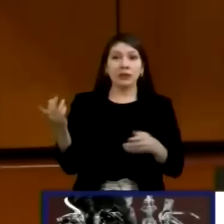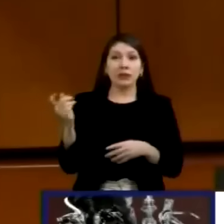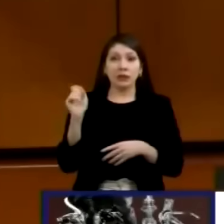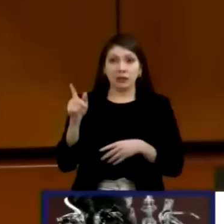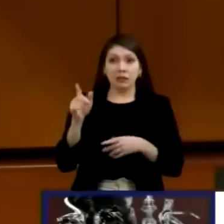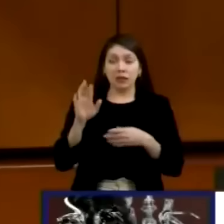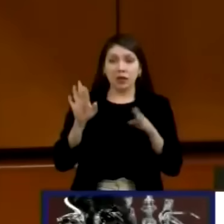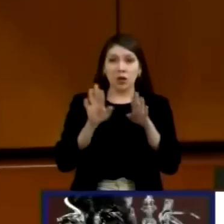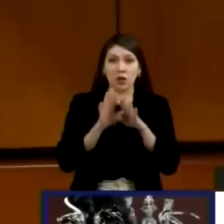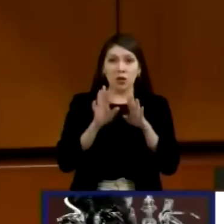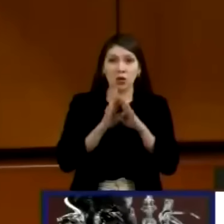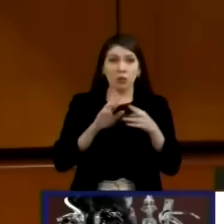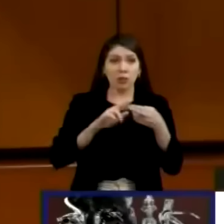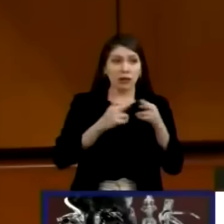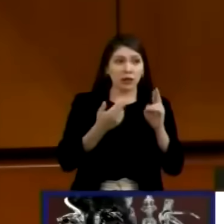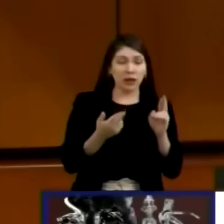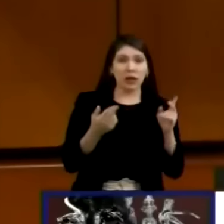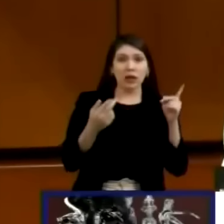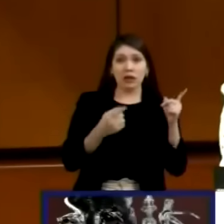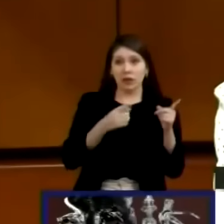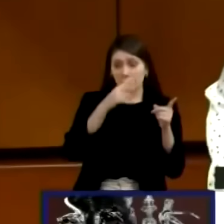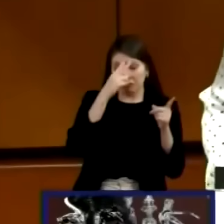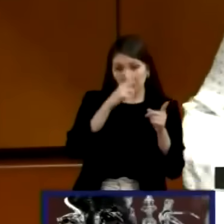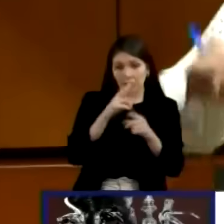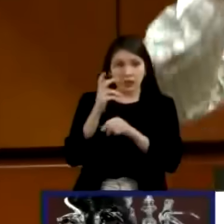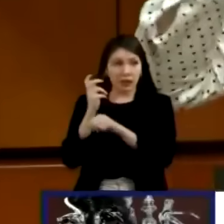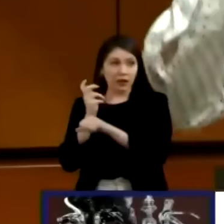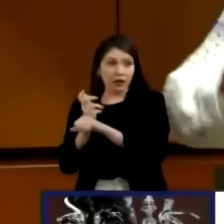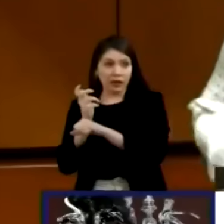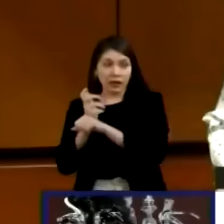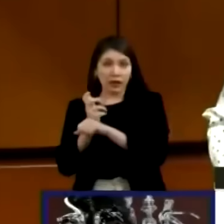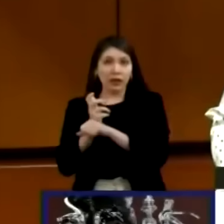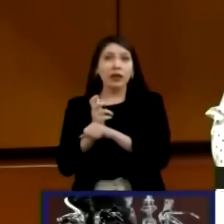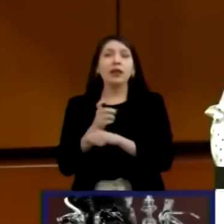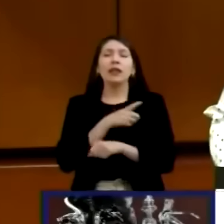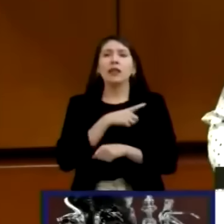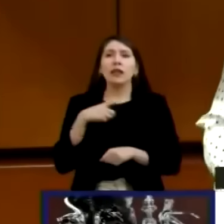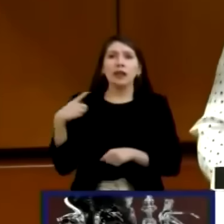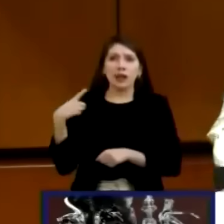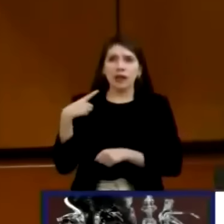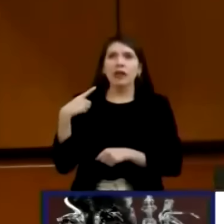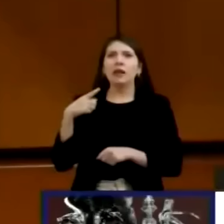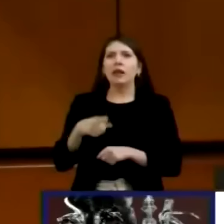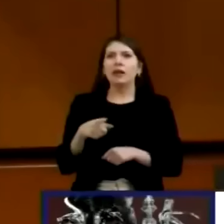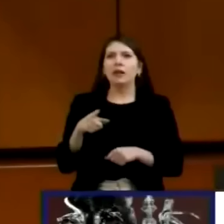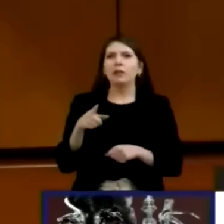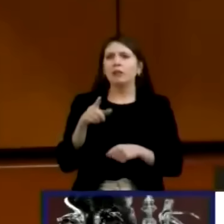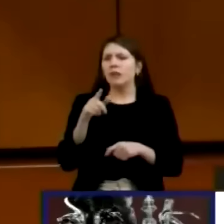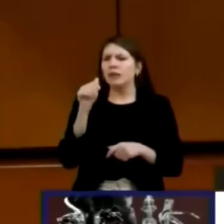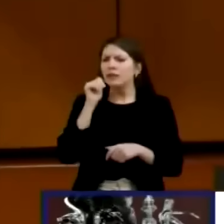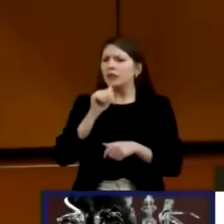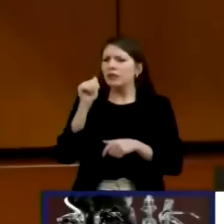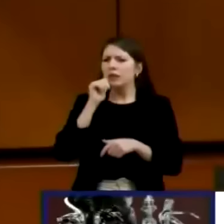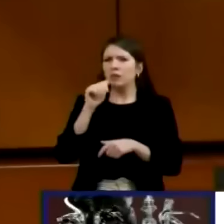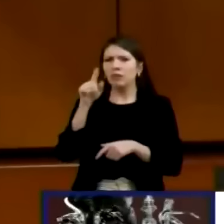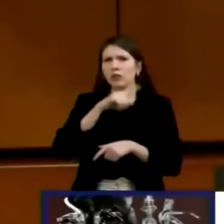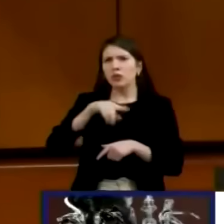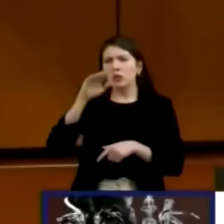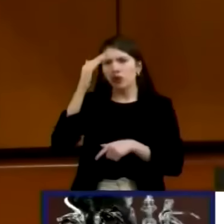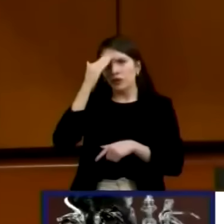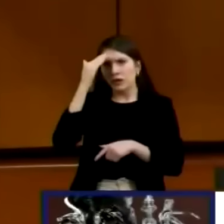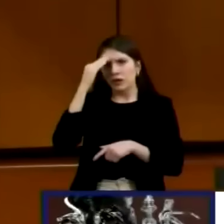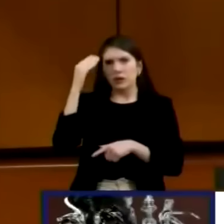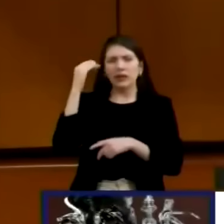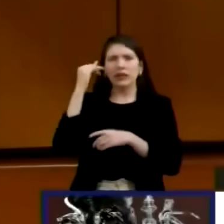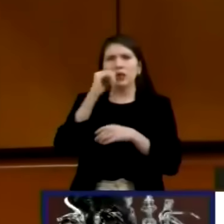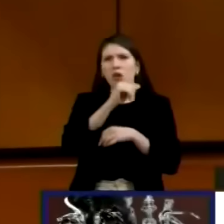diplomática integral que tiene México con los Estados Unidos ha sido reconocida de manera internacional. La doctora Claudia Sheinbaum